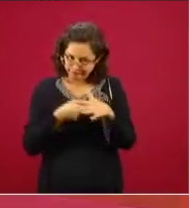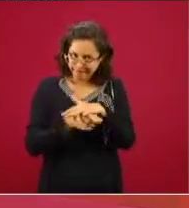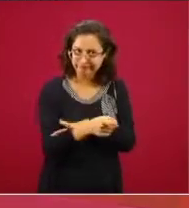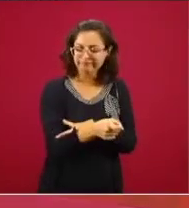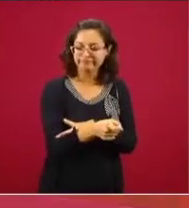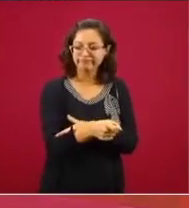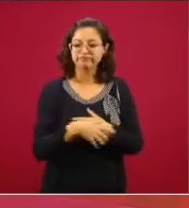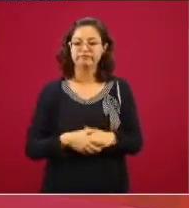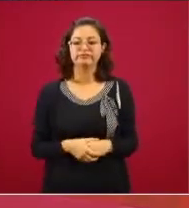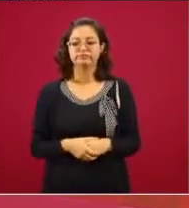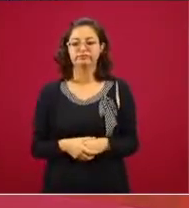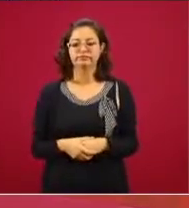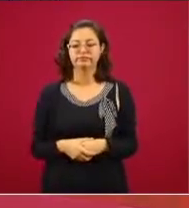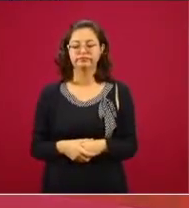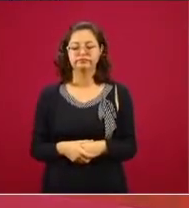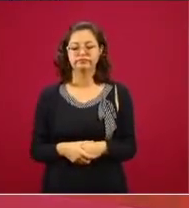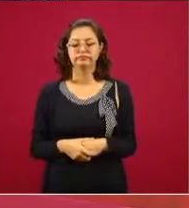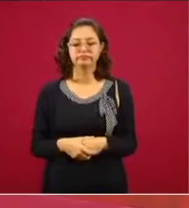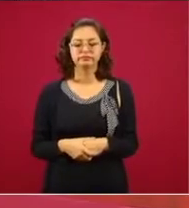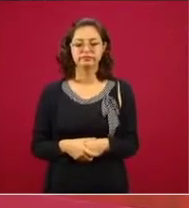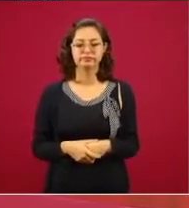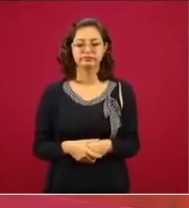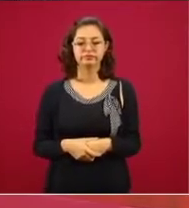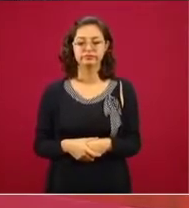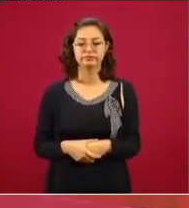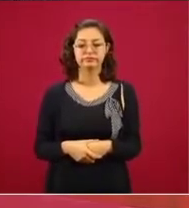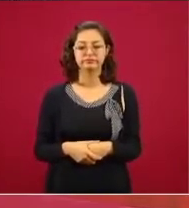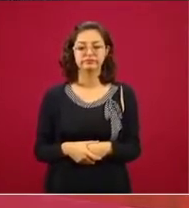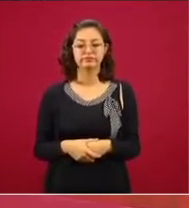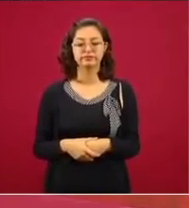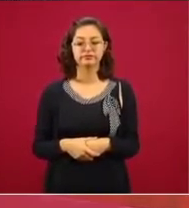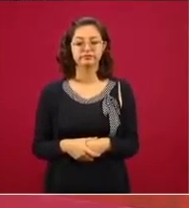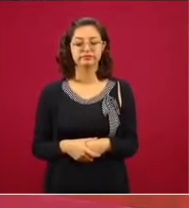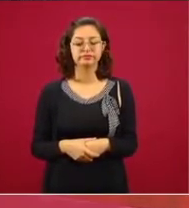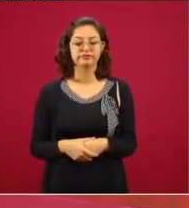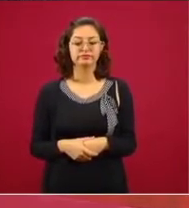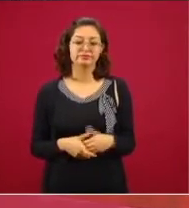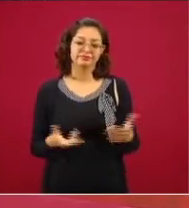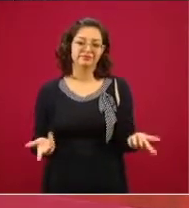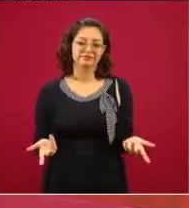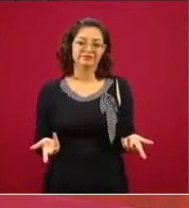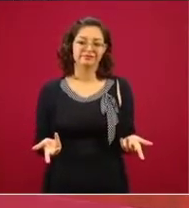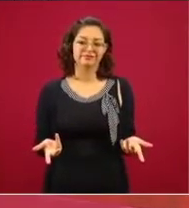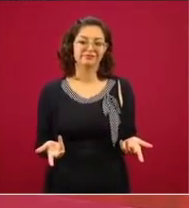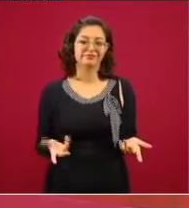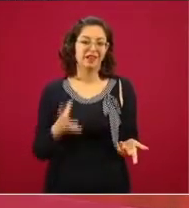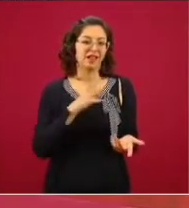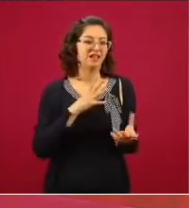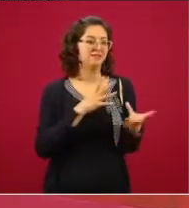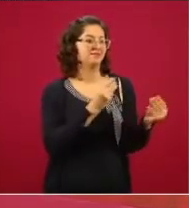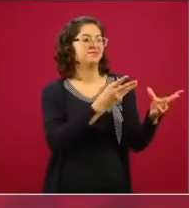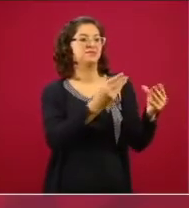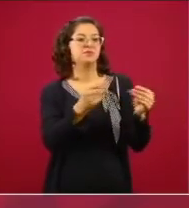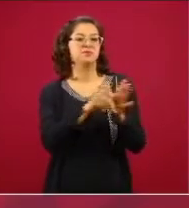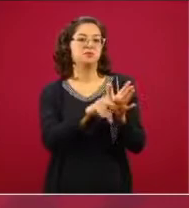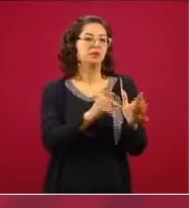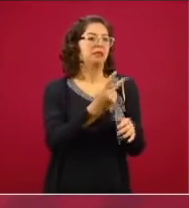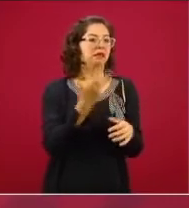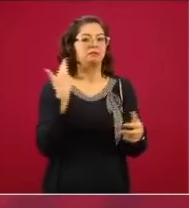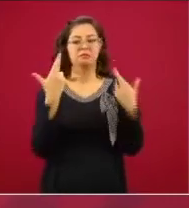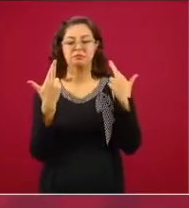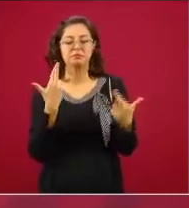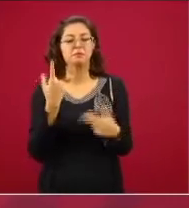Por eso se tenían medios, para sacar prebendas.